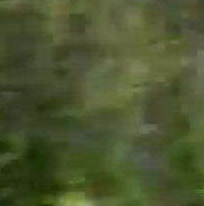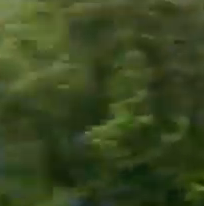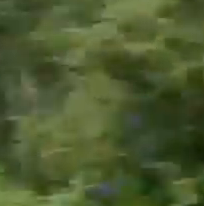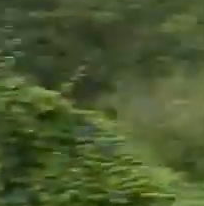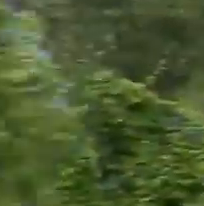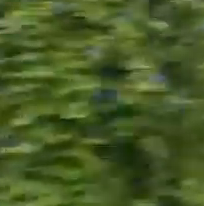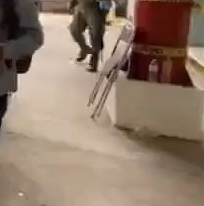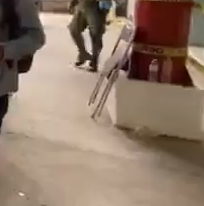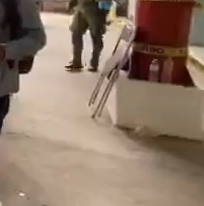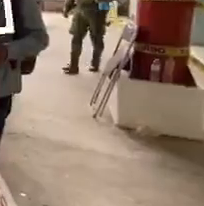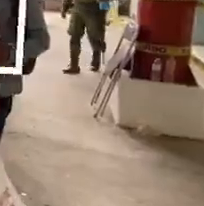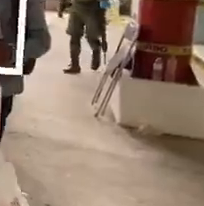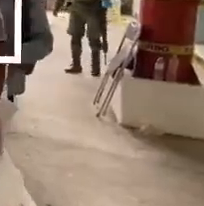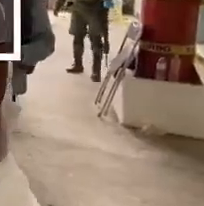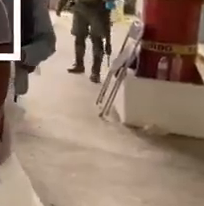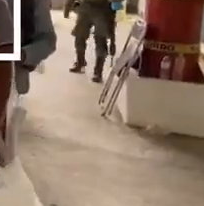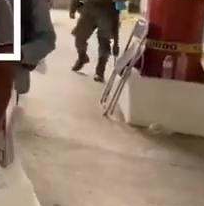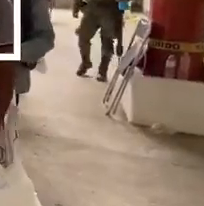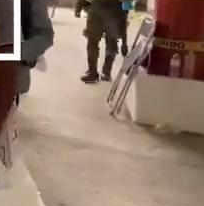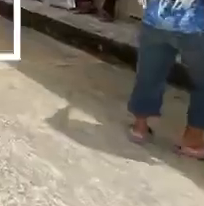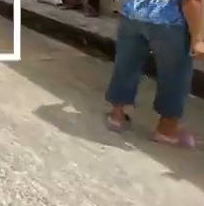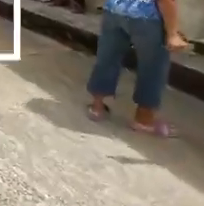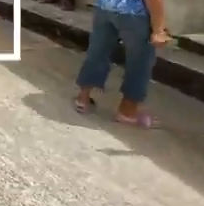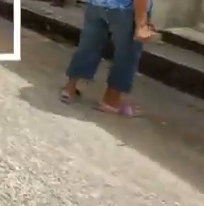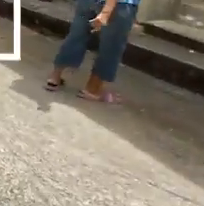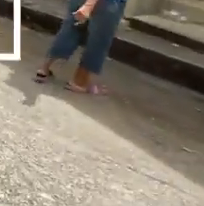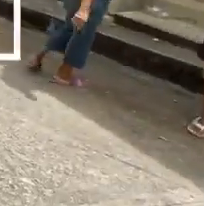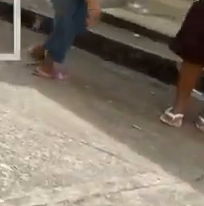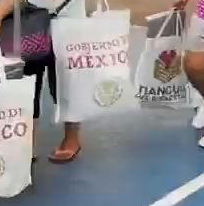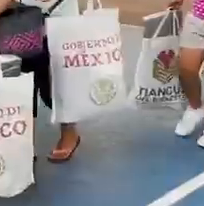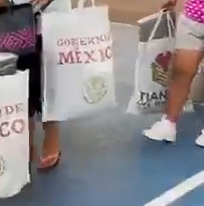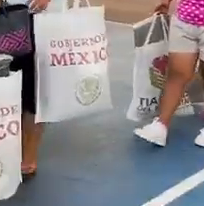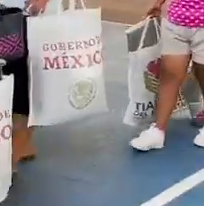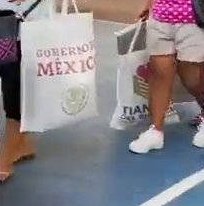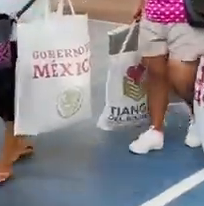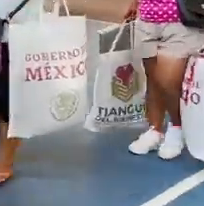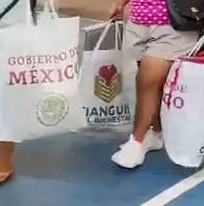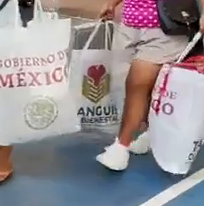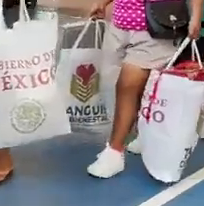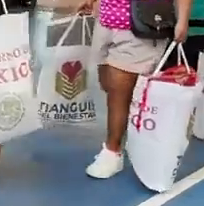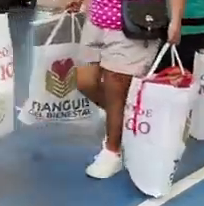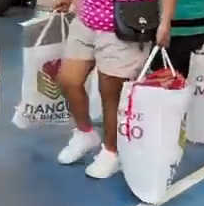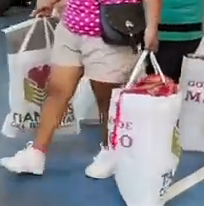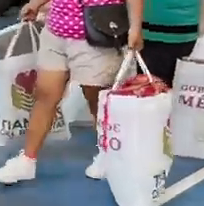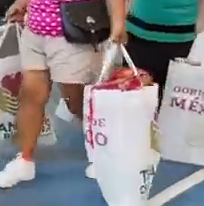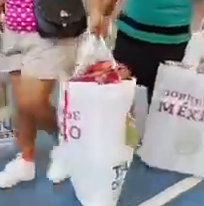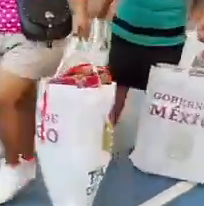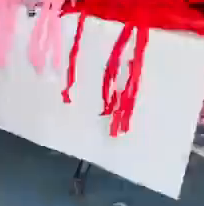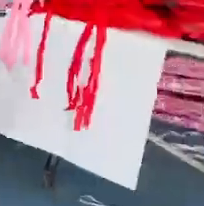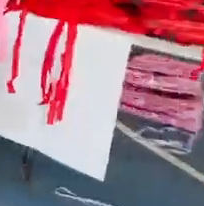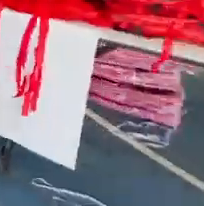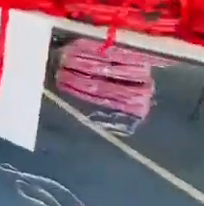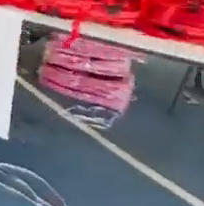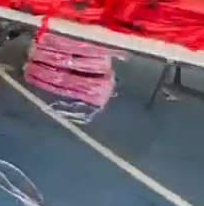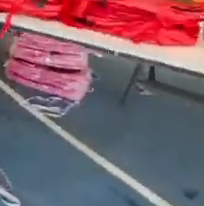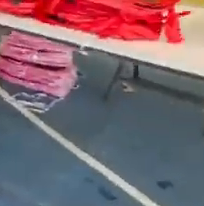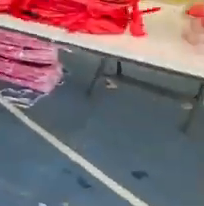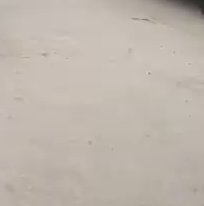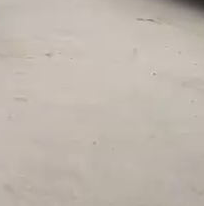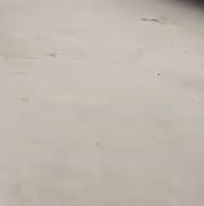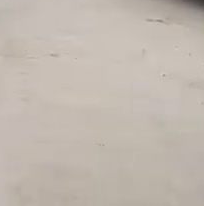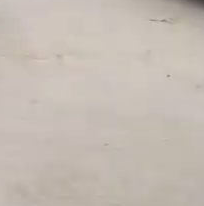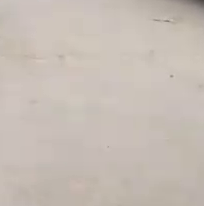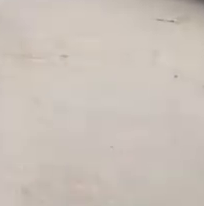Hemos recorrido extensos caminos beneficiando en dos etapas a 826 comunidades afectadas. Se ha